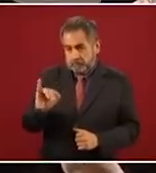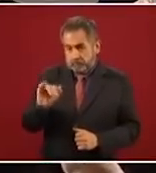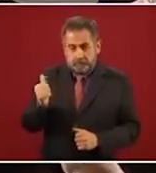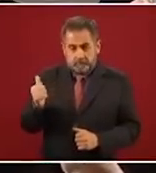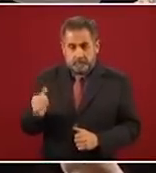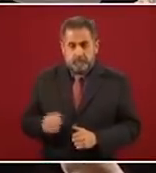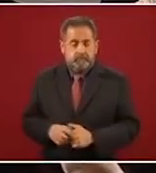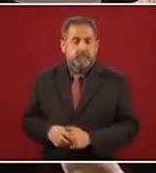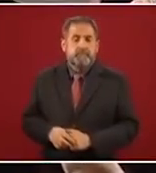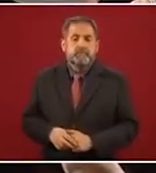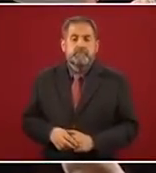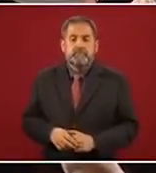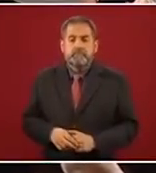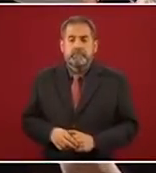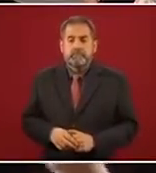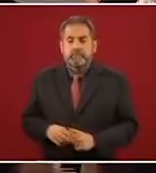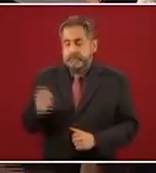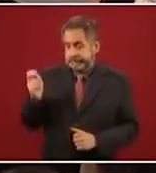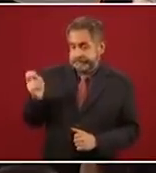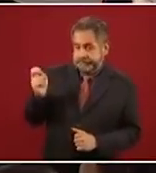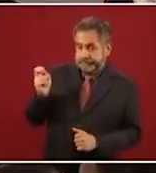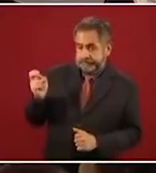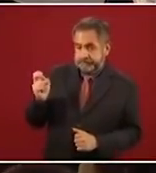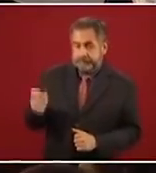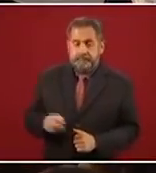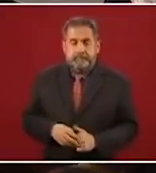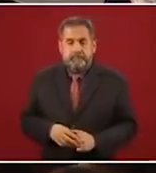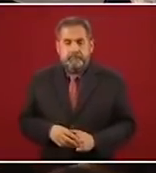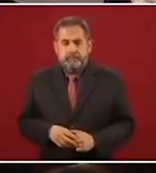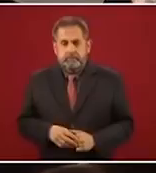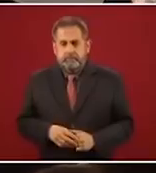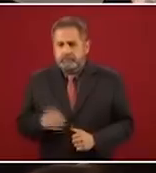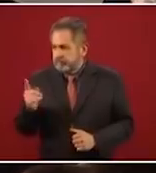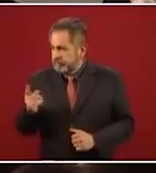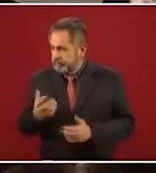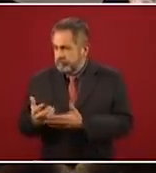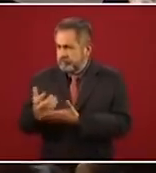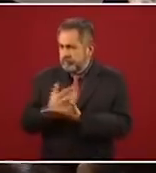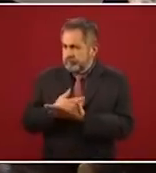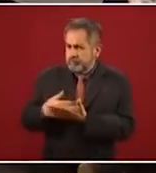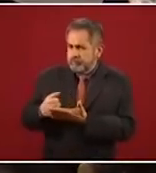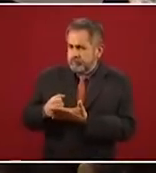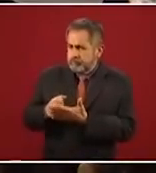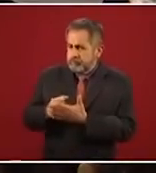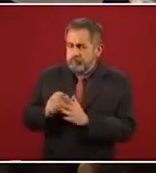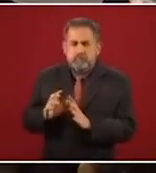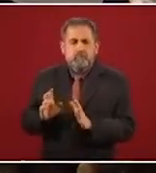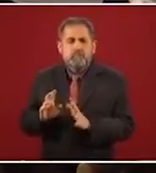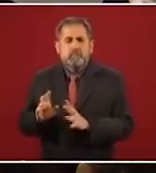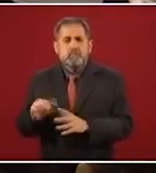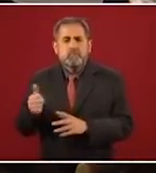¿Ya las liberaron? Sí, esas. Pero estos son los ahorros.